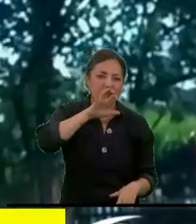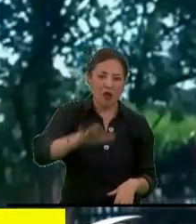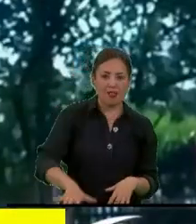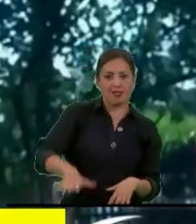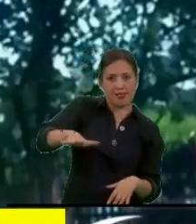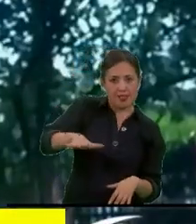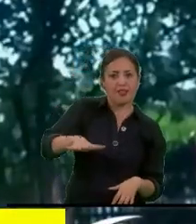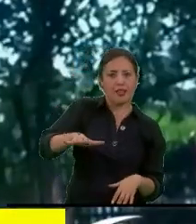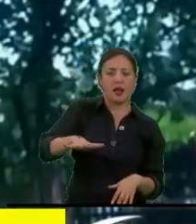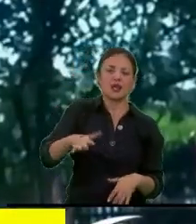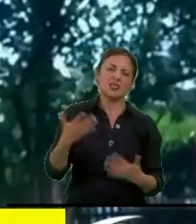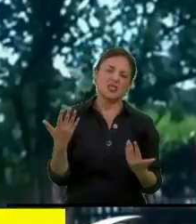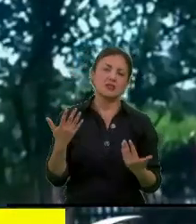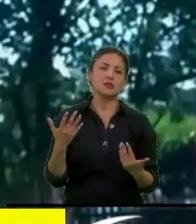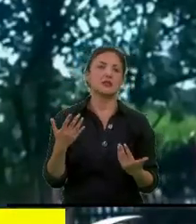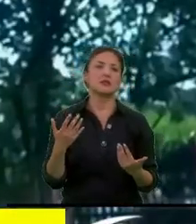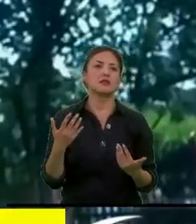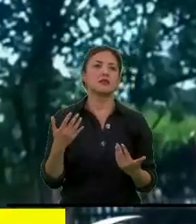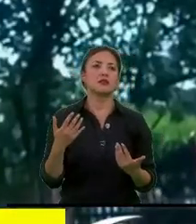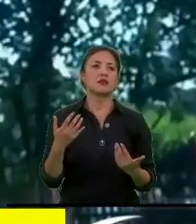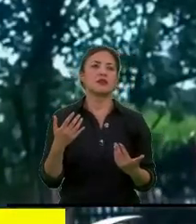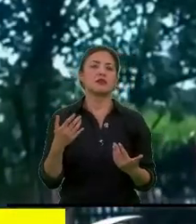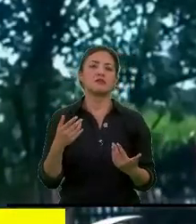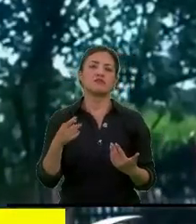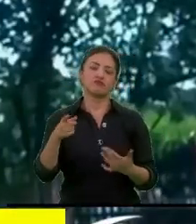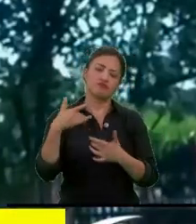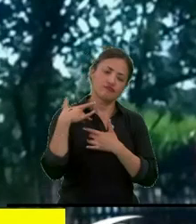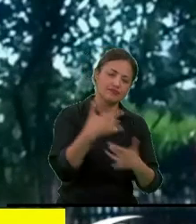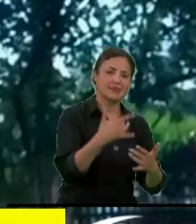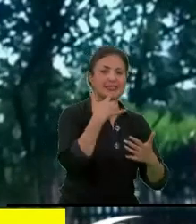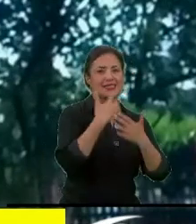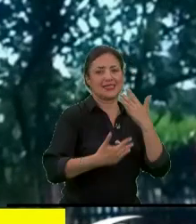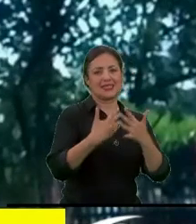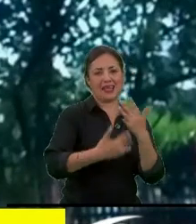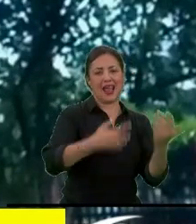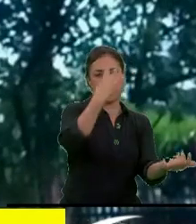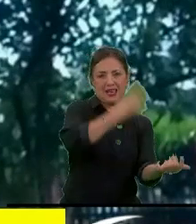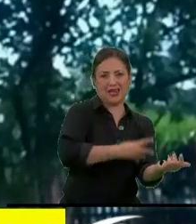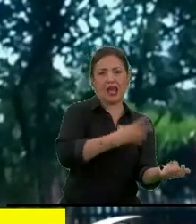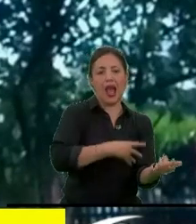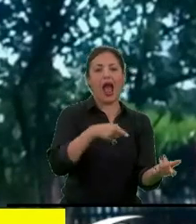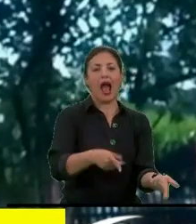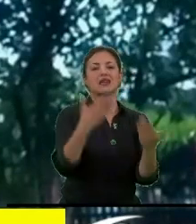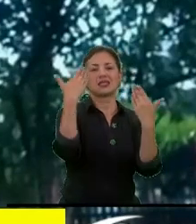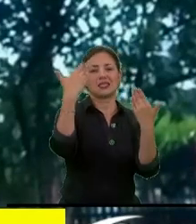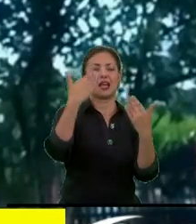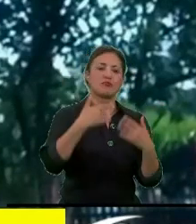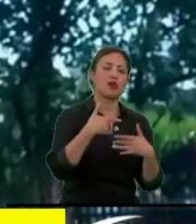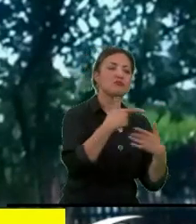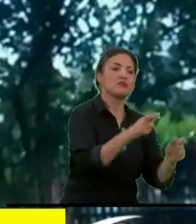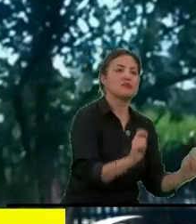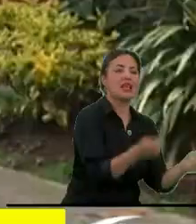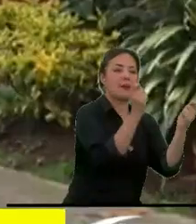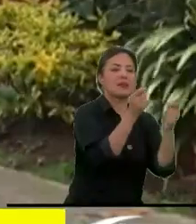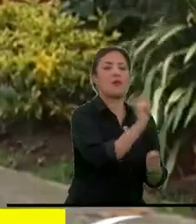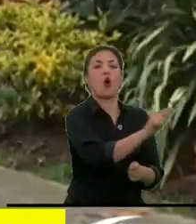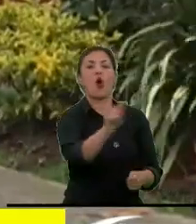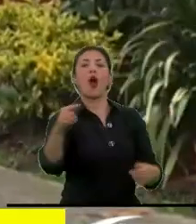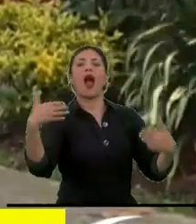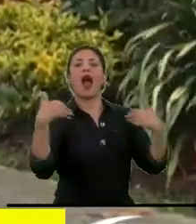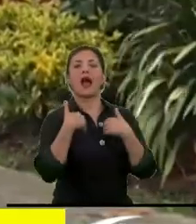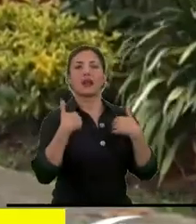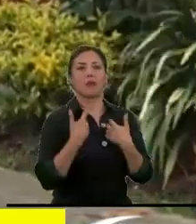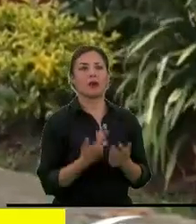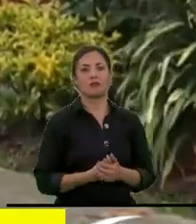grande a que donen sangre. Y de esta manera, pues, van a poderle salvar la vida a muchos animales.